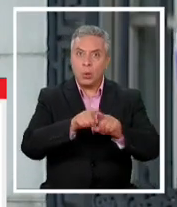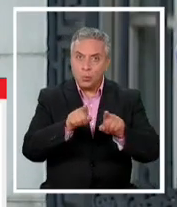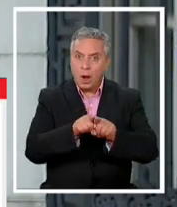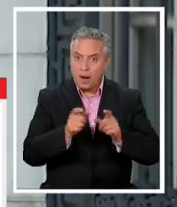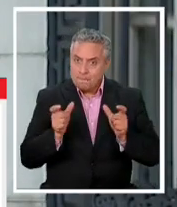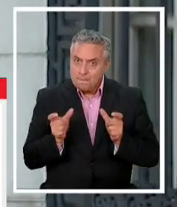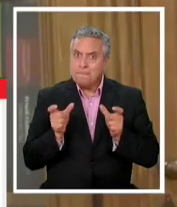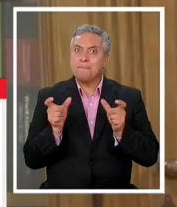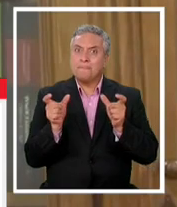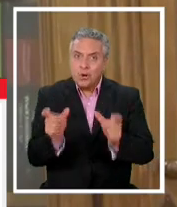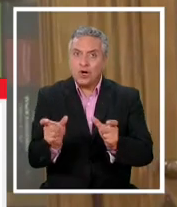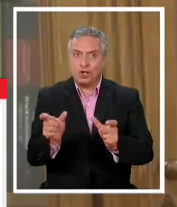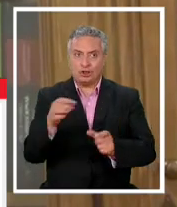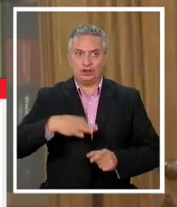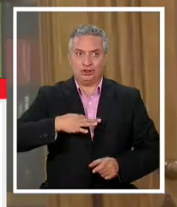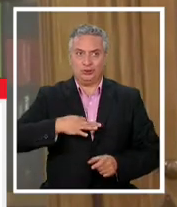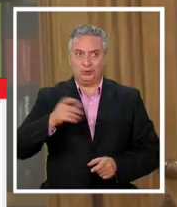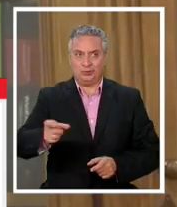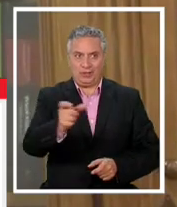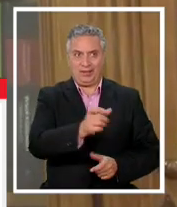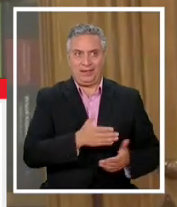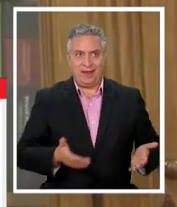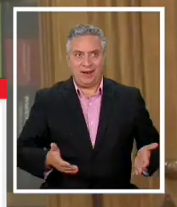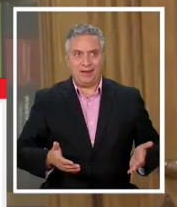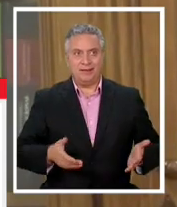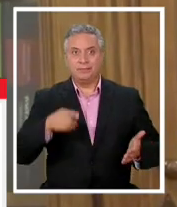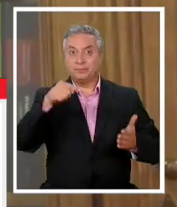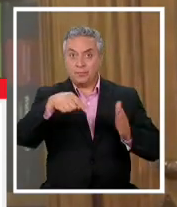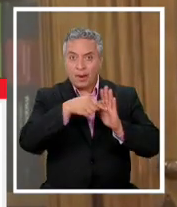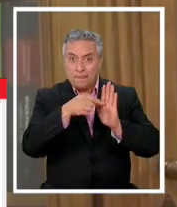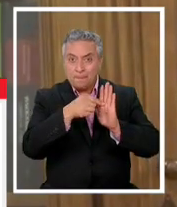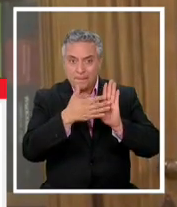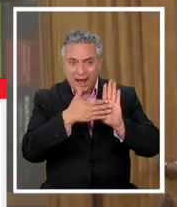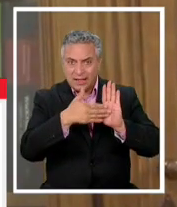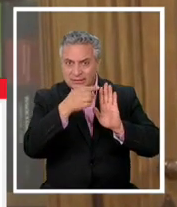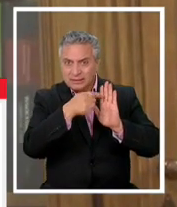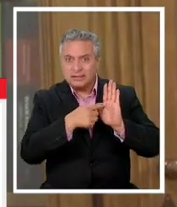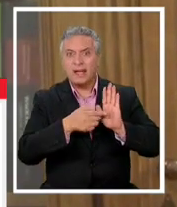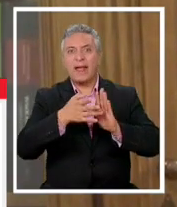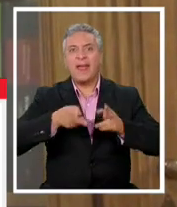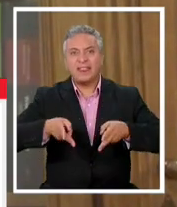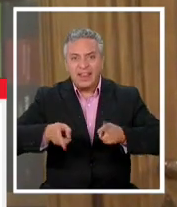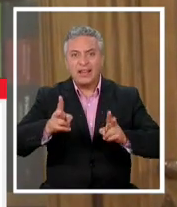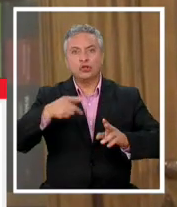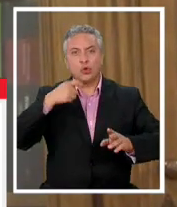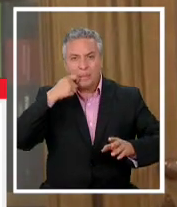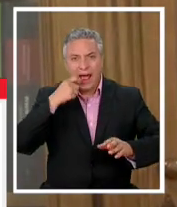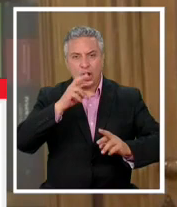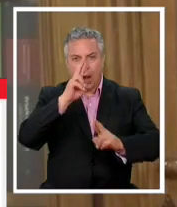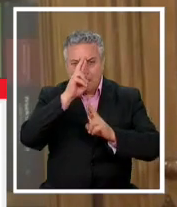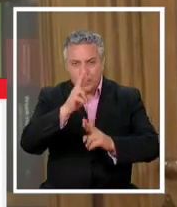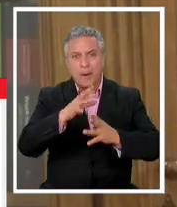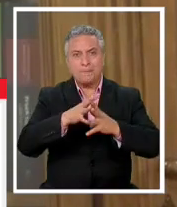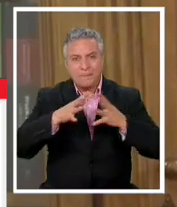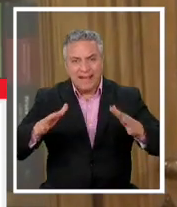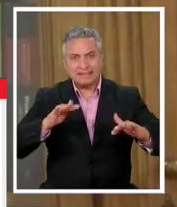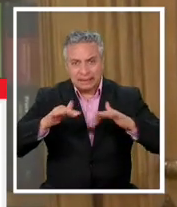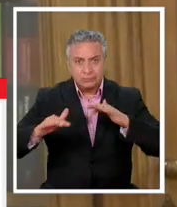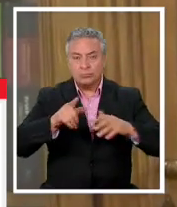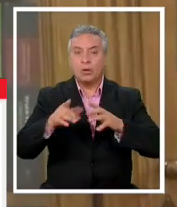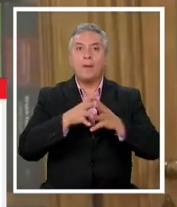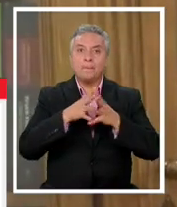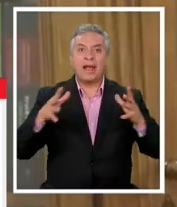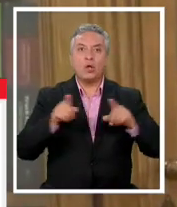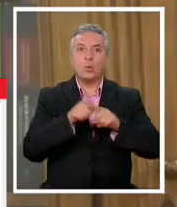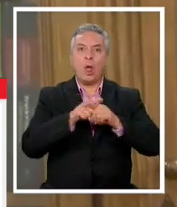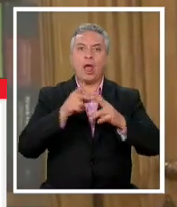protección ciudadana. En doctrina se avance mucho más en tema de derechos humanos, eficacia, eficiencia, modernización, que en